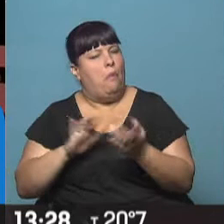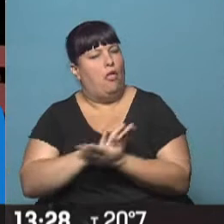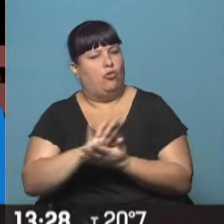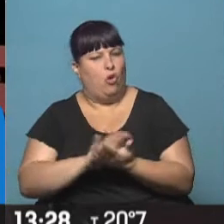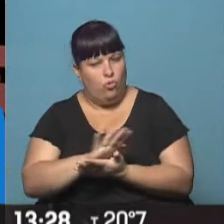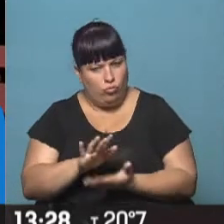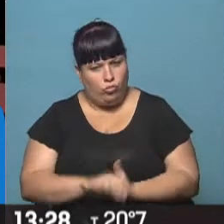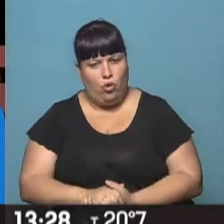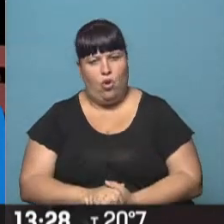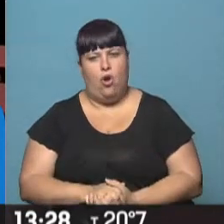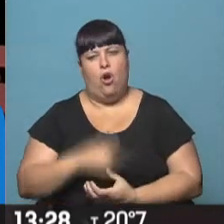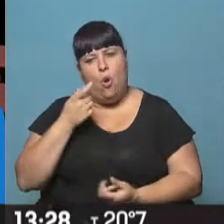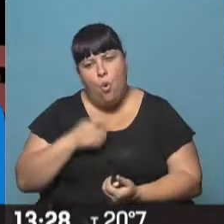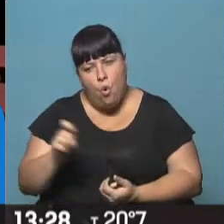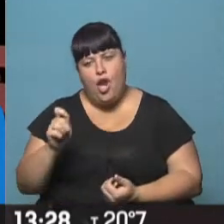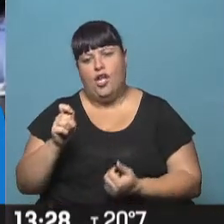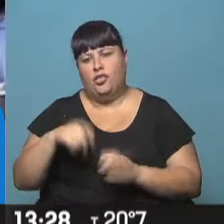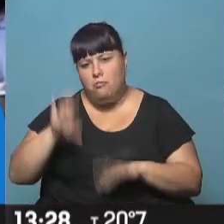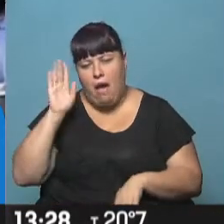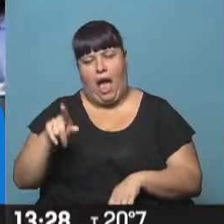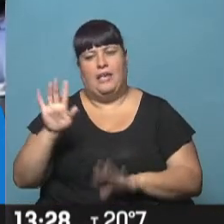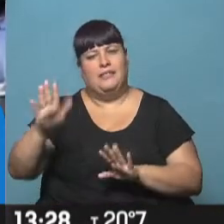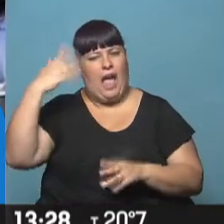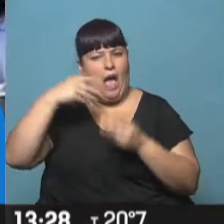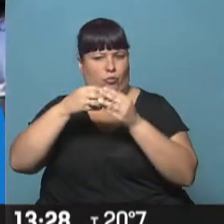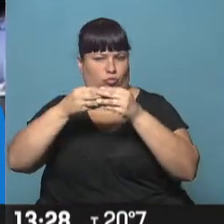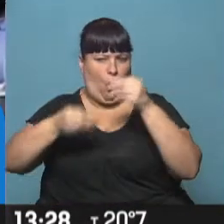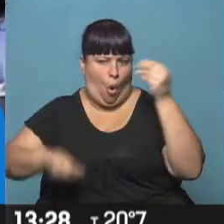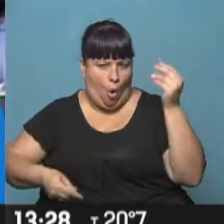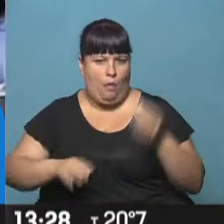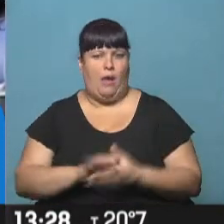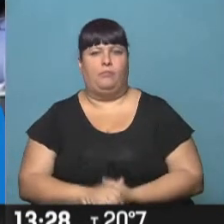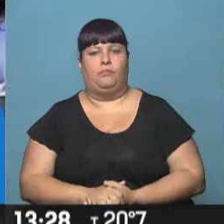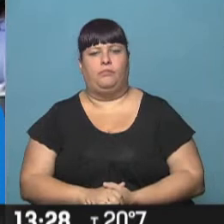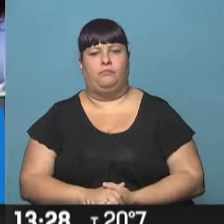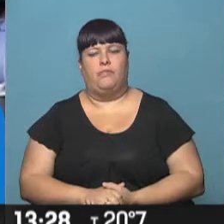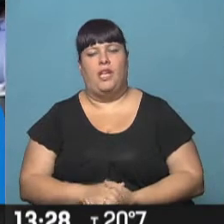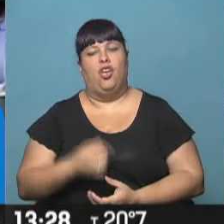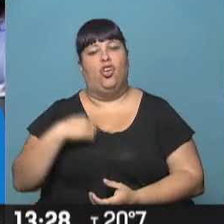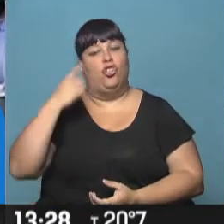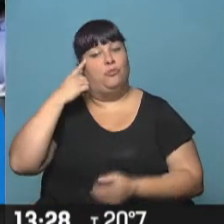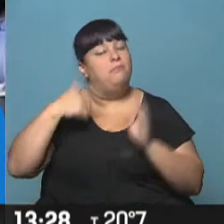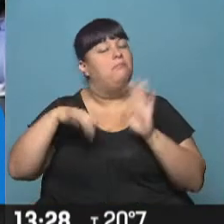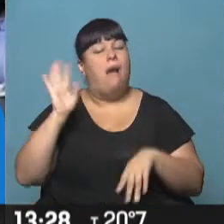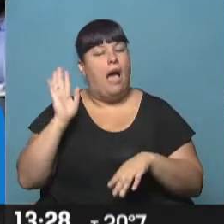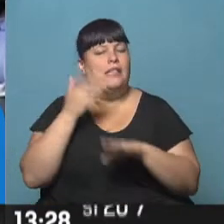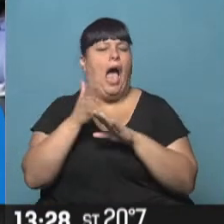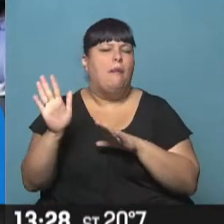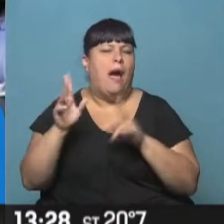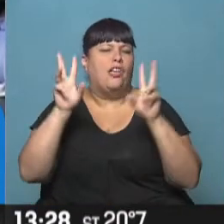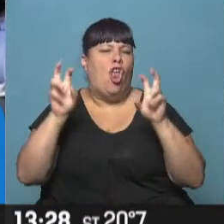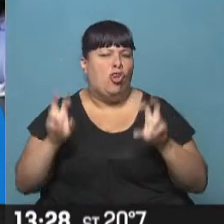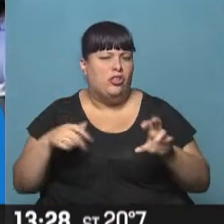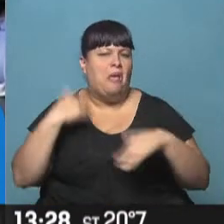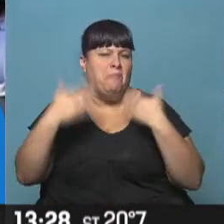conflictividades judiciales centralmente que se venían acumulando y que creo que sobre todo, y más allá de los contenidos que